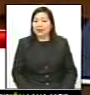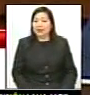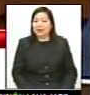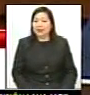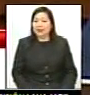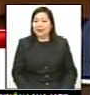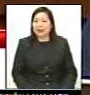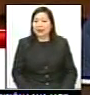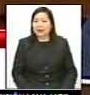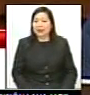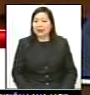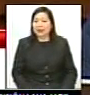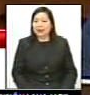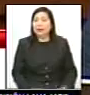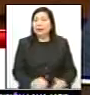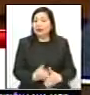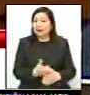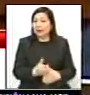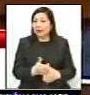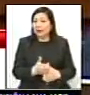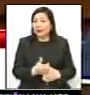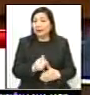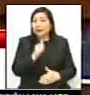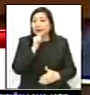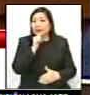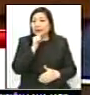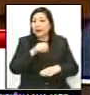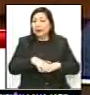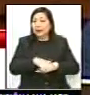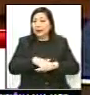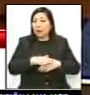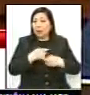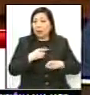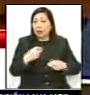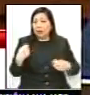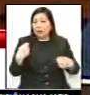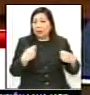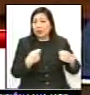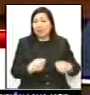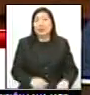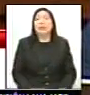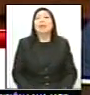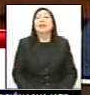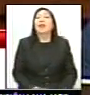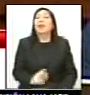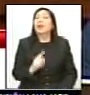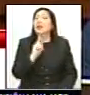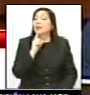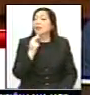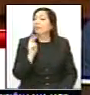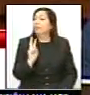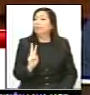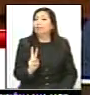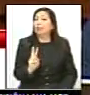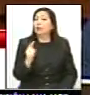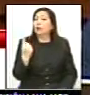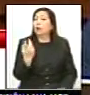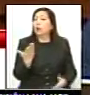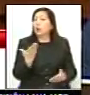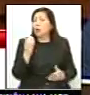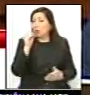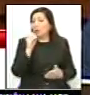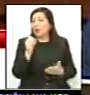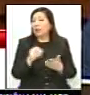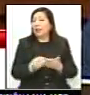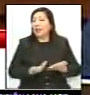Presidente, la participación del privado en la gestión pública de inversiones no debe ser vista solo como una